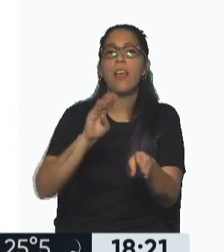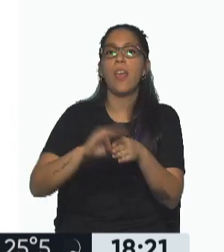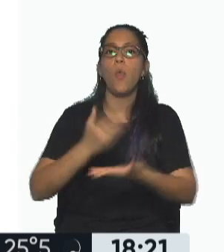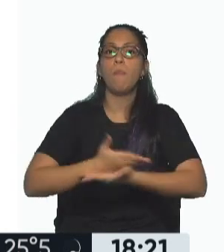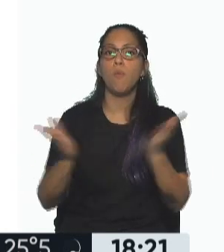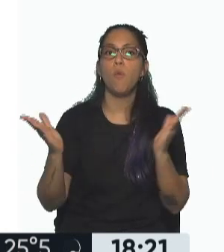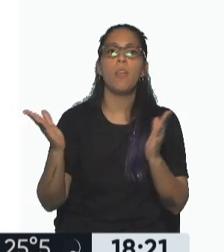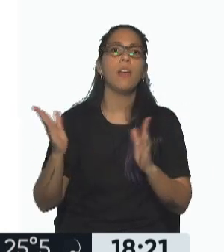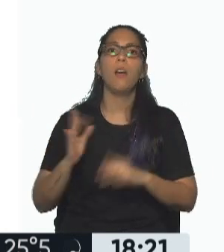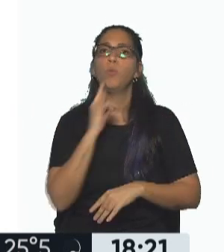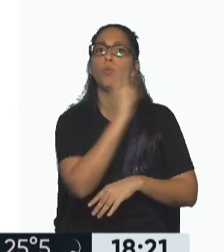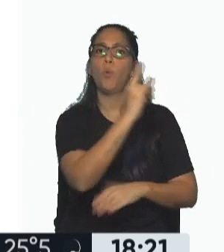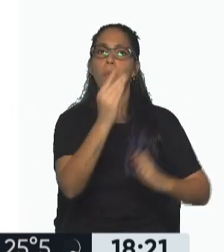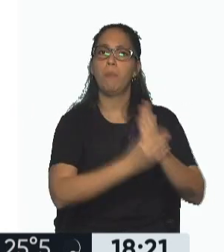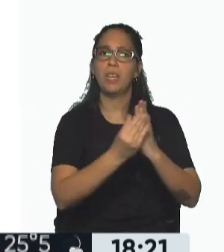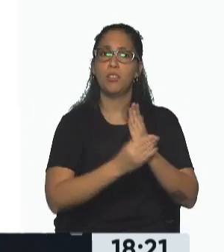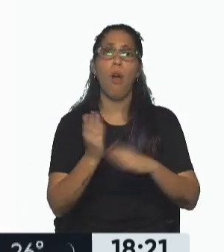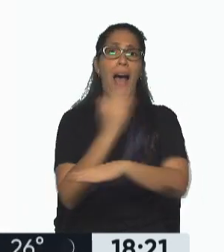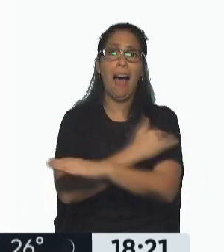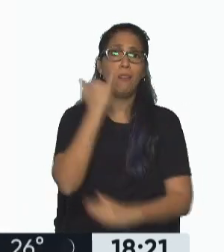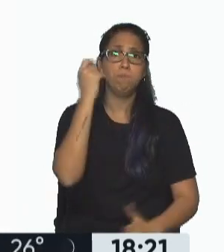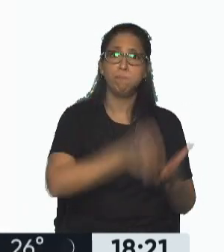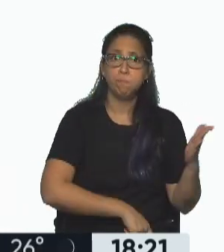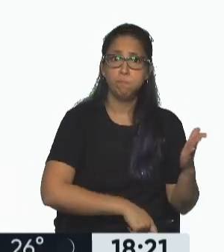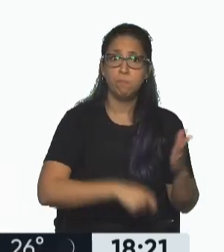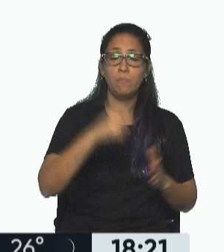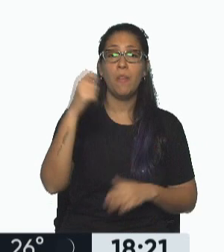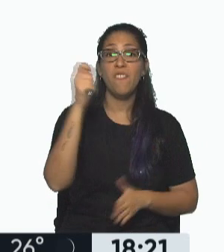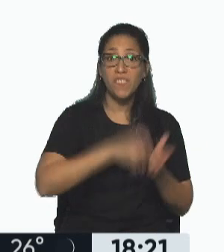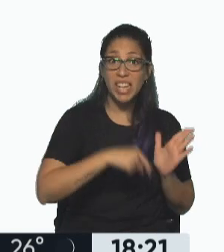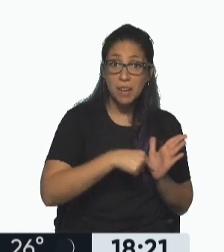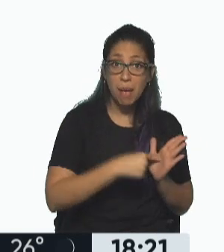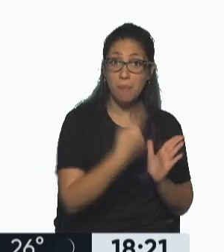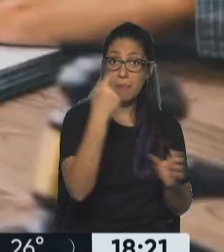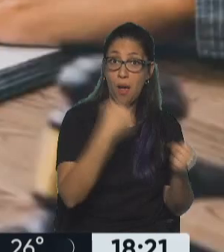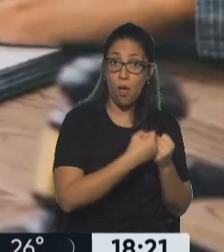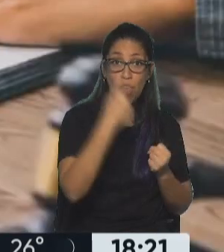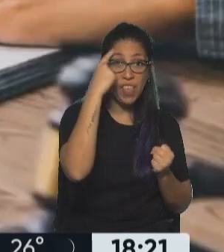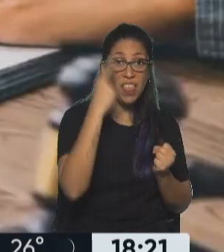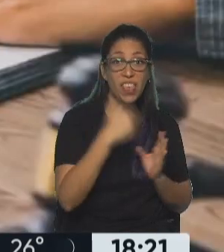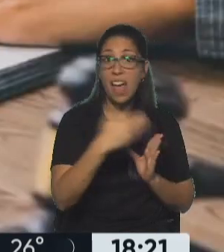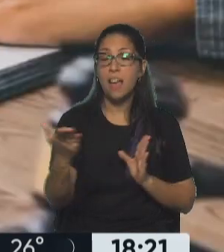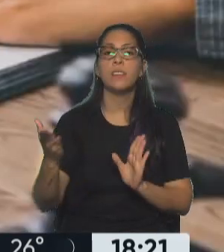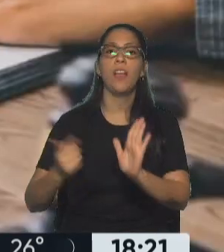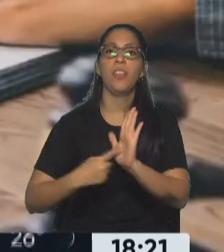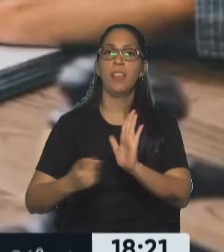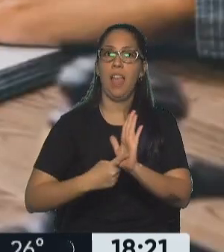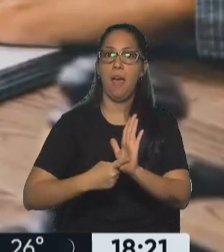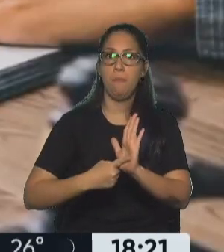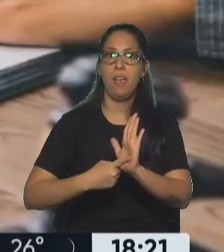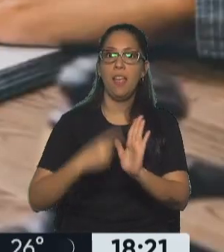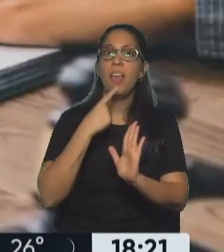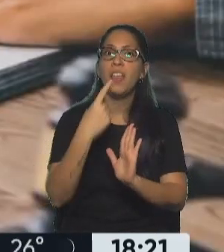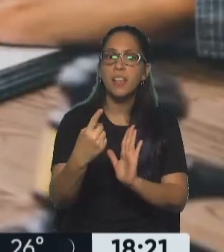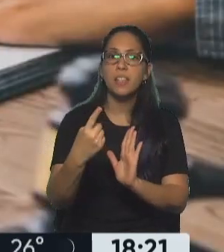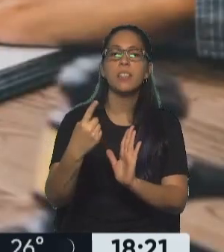pública en cabeza del ministro, que ya había firmado. 10 días después de la firma del primer acuerdo, se emite el dictamen jurídico donde para